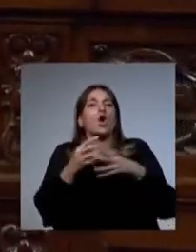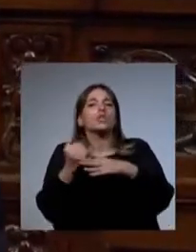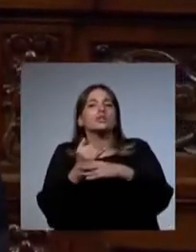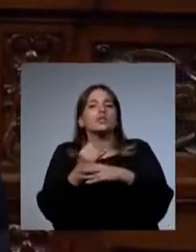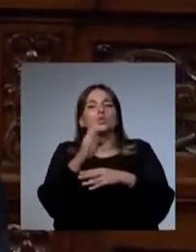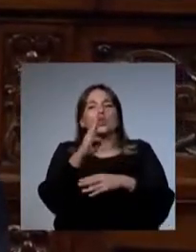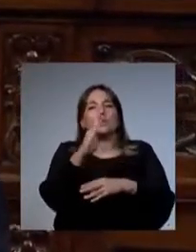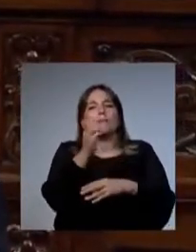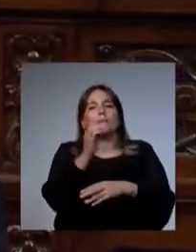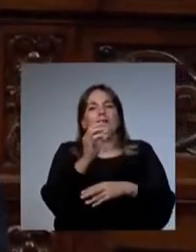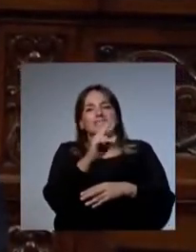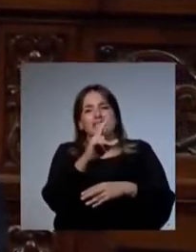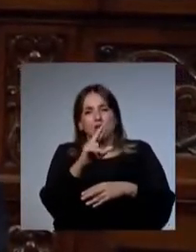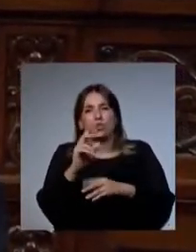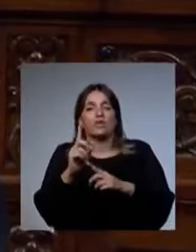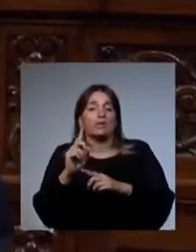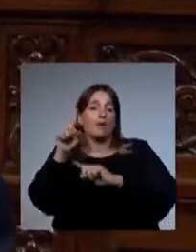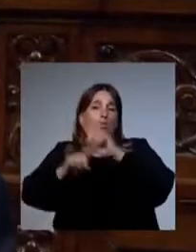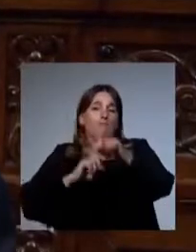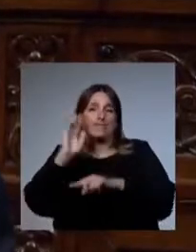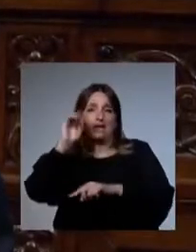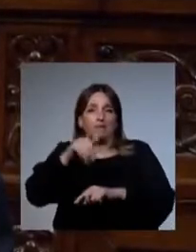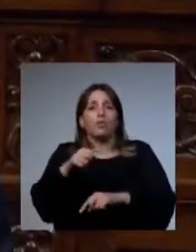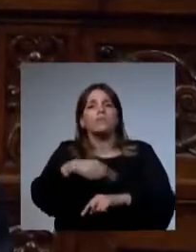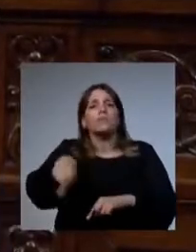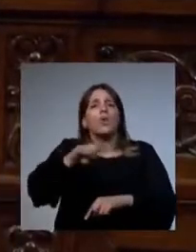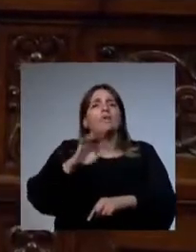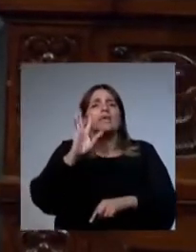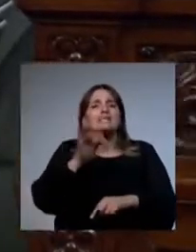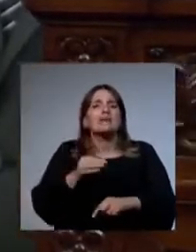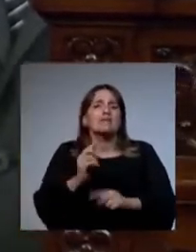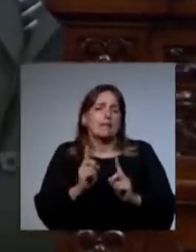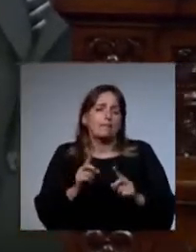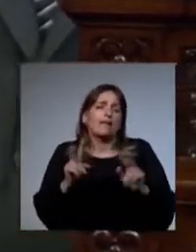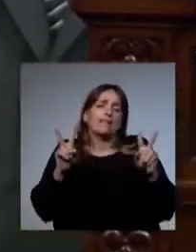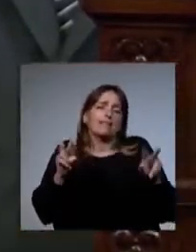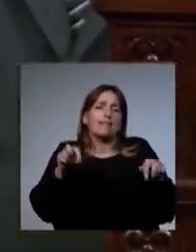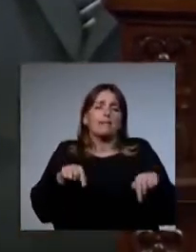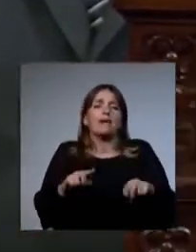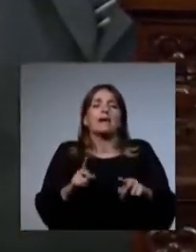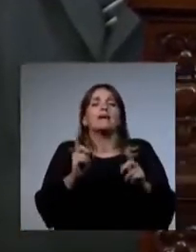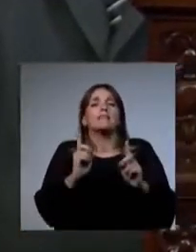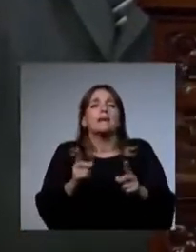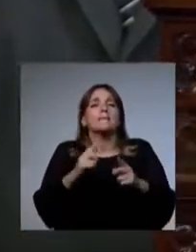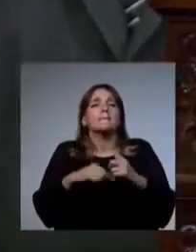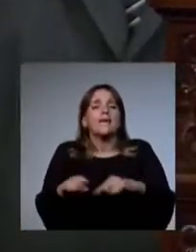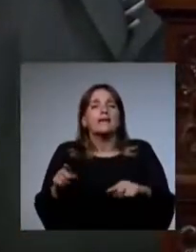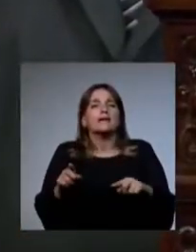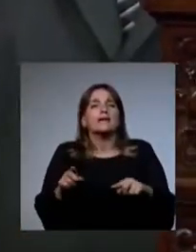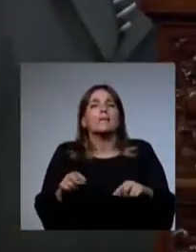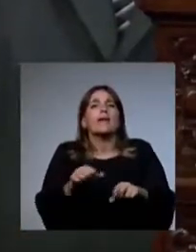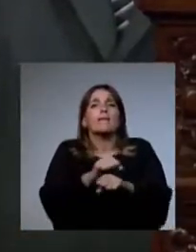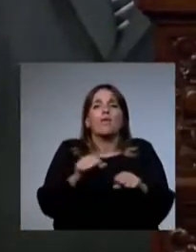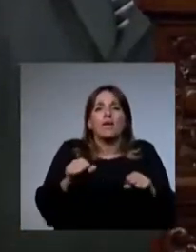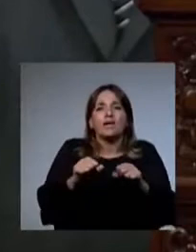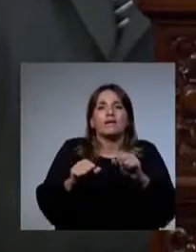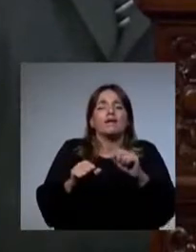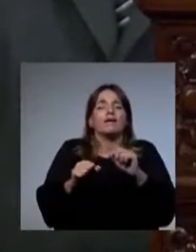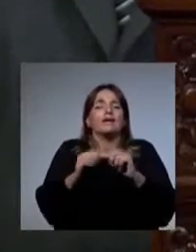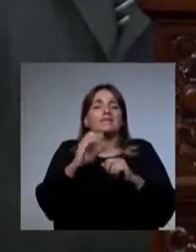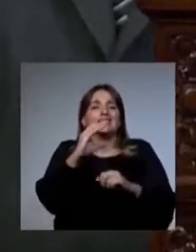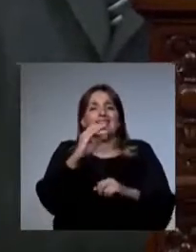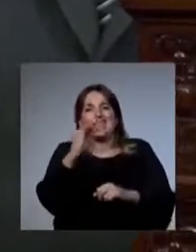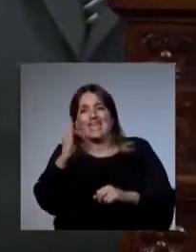Uno de los temas más sensibles, recordarán ustedes, tenía que ver con la capacidad instalada para tratamientos